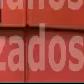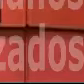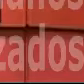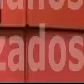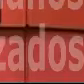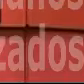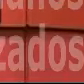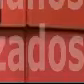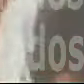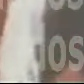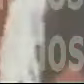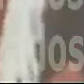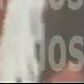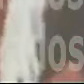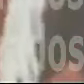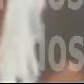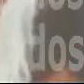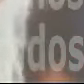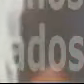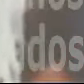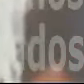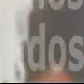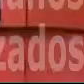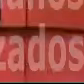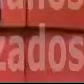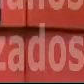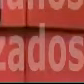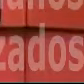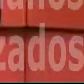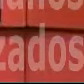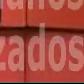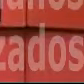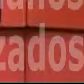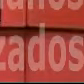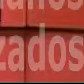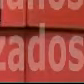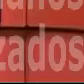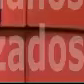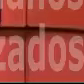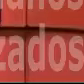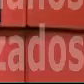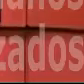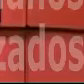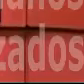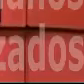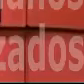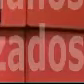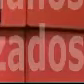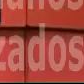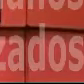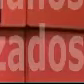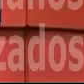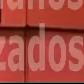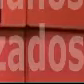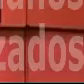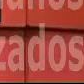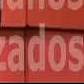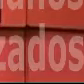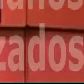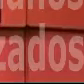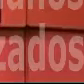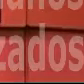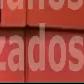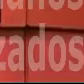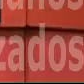y por eso hablo de niños, estaban los compañeros del alto mando militar, estaban